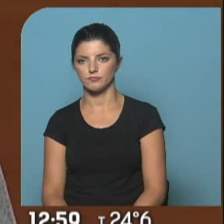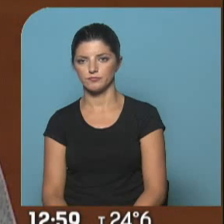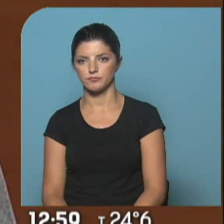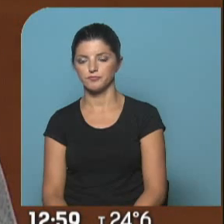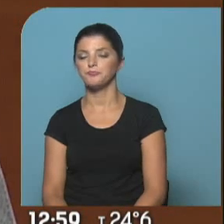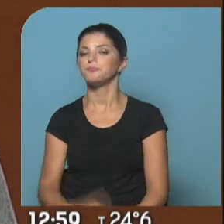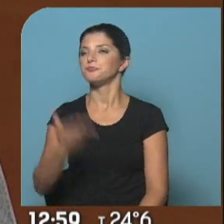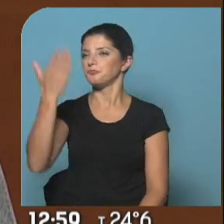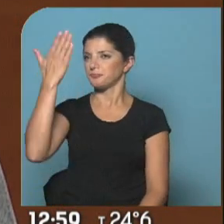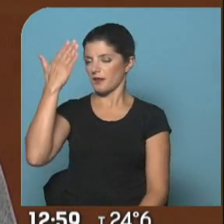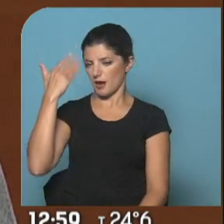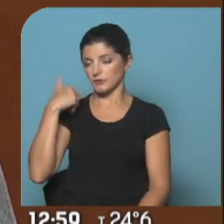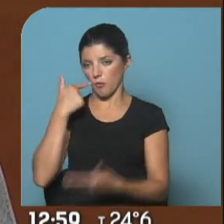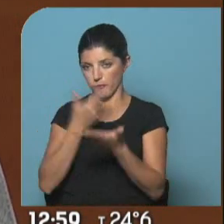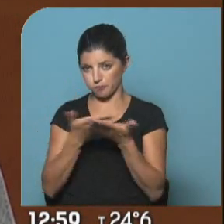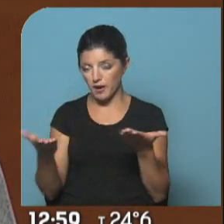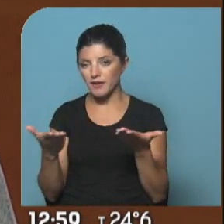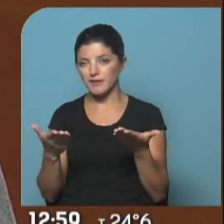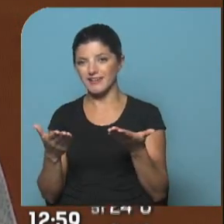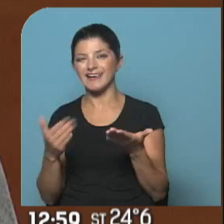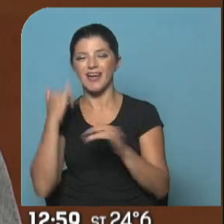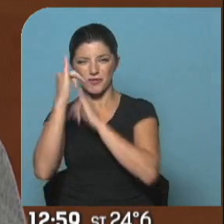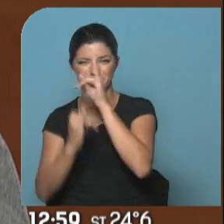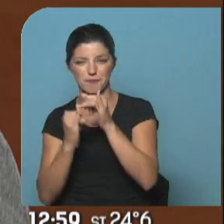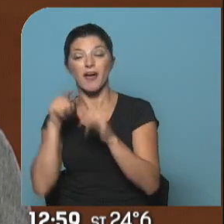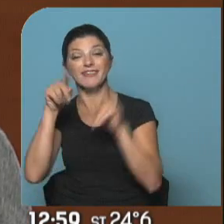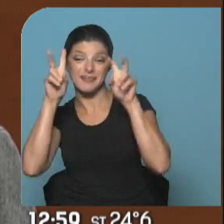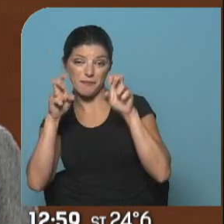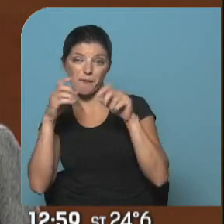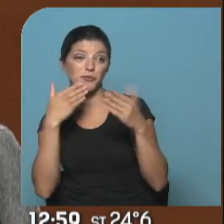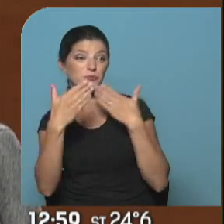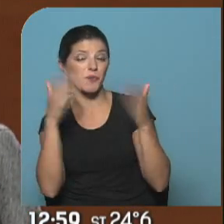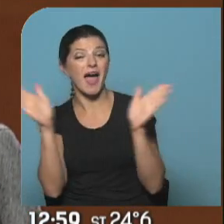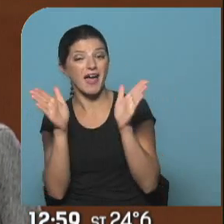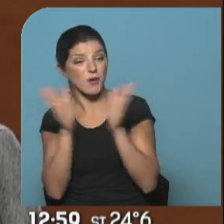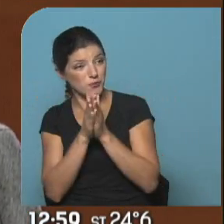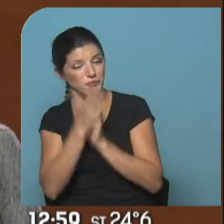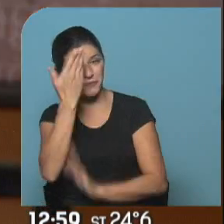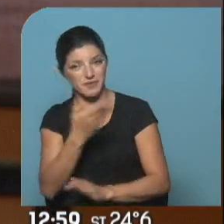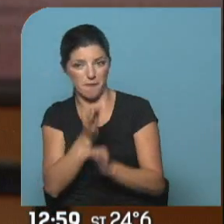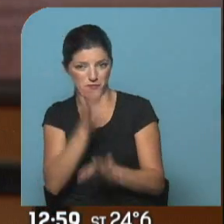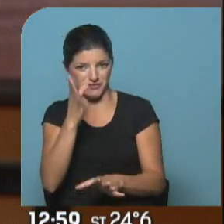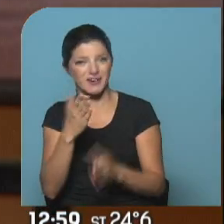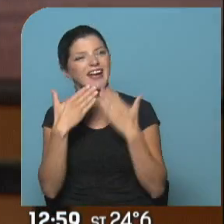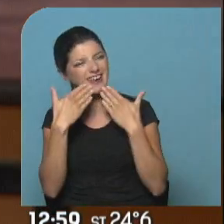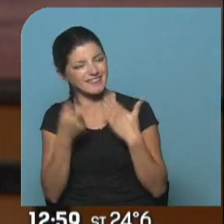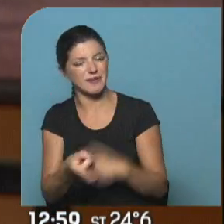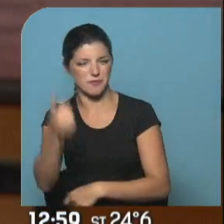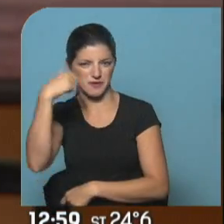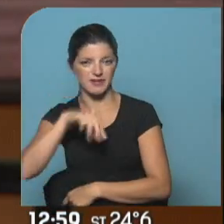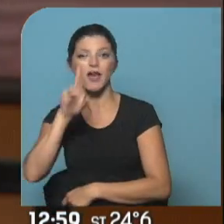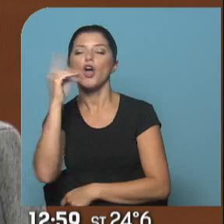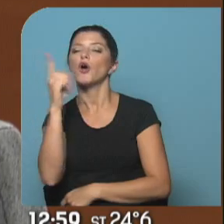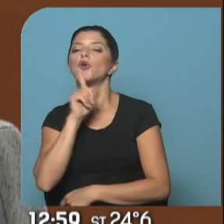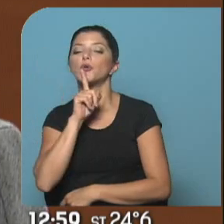Cuando presentábamos el informe le dijimos que íbamos a hablar sobre este tema con una experta y está con nosotros Ruth Diamint. Gracias por estar acá. Ruth